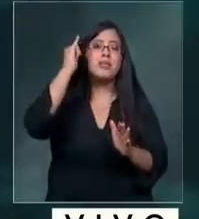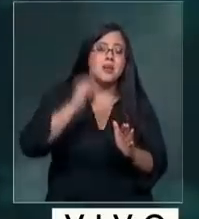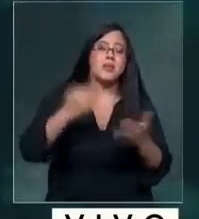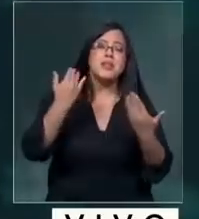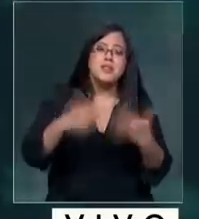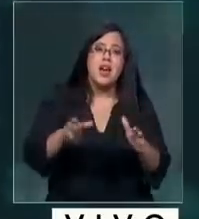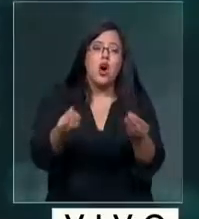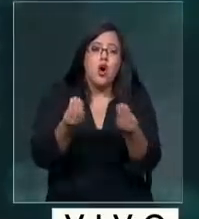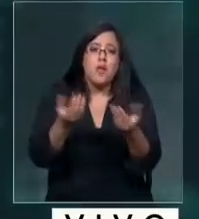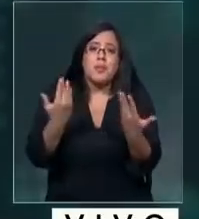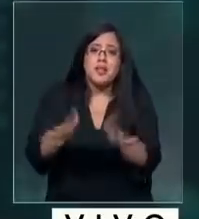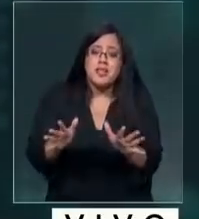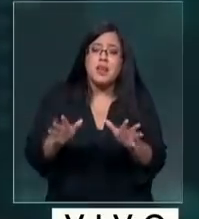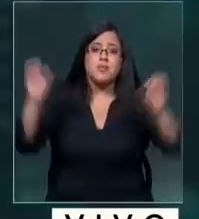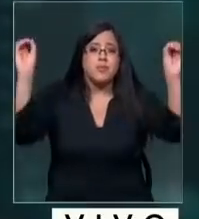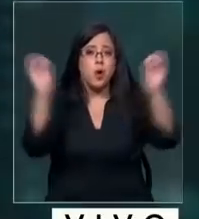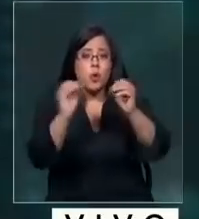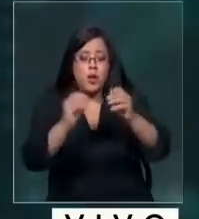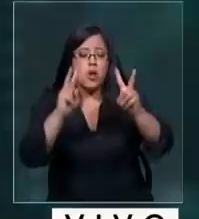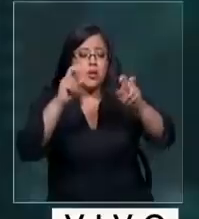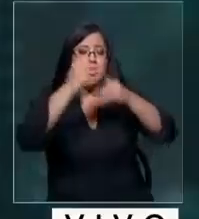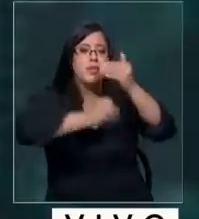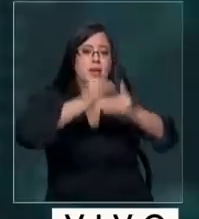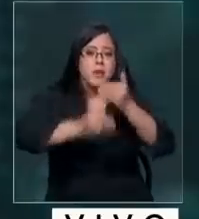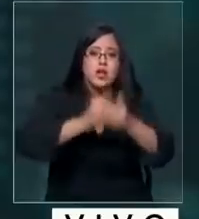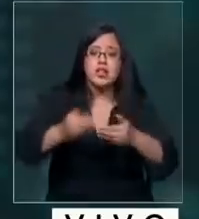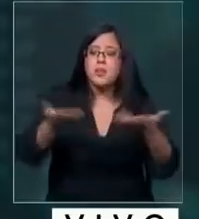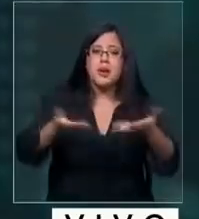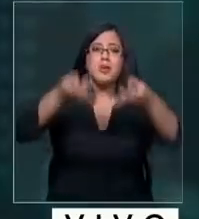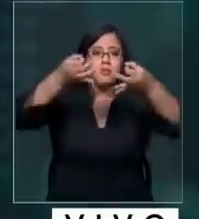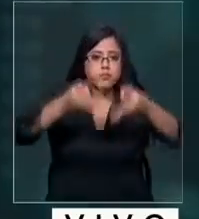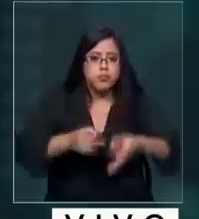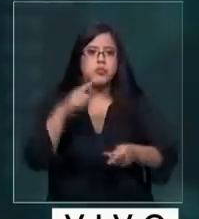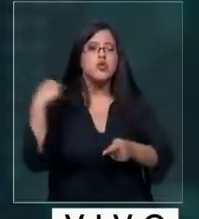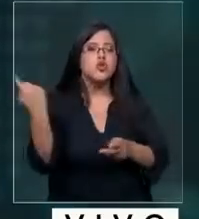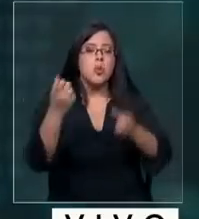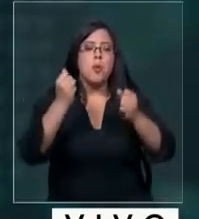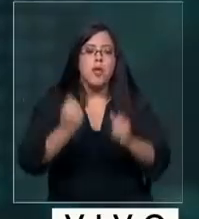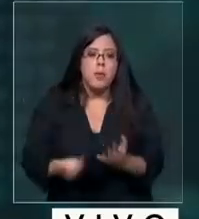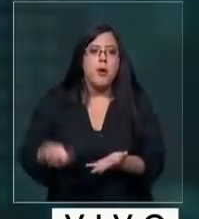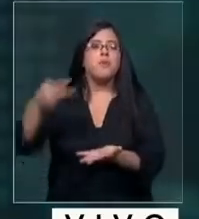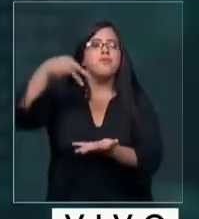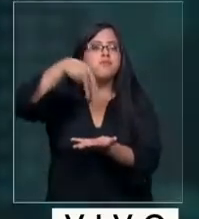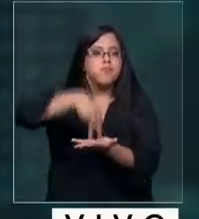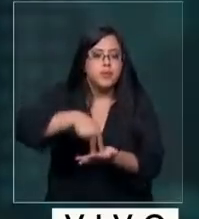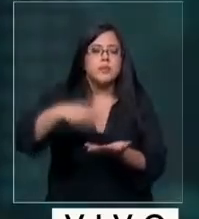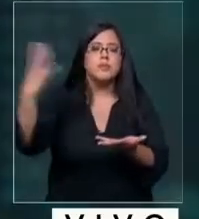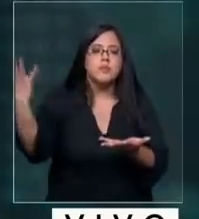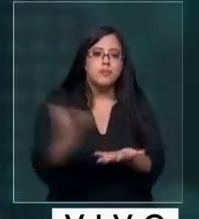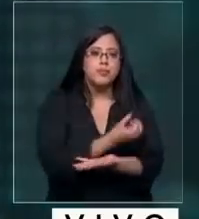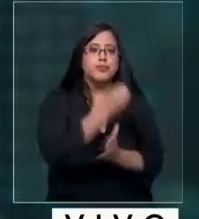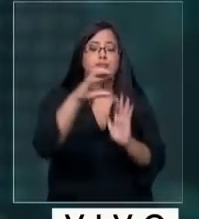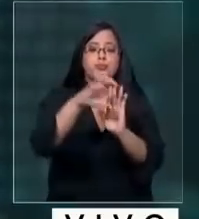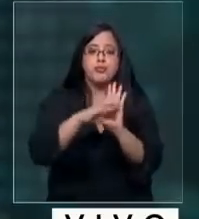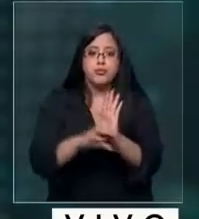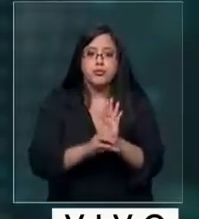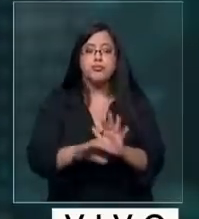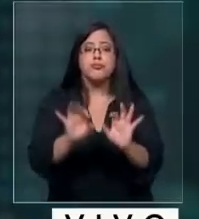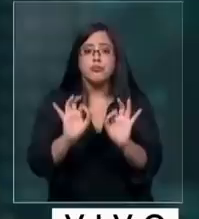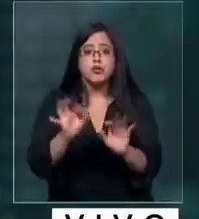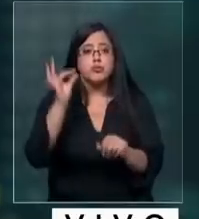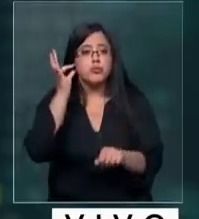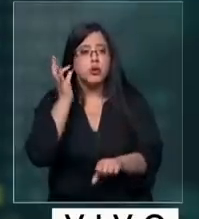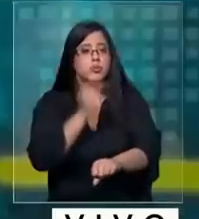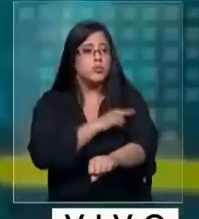estrechos márgenes que tiene ahora este proceso para que efectivamente estamos nosotros presentes y podamos lograr una constitución efectivamente